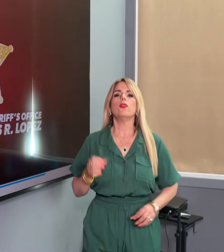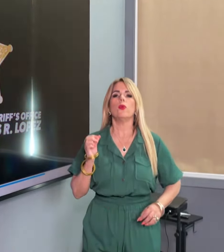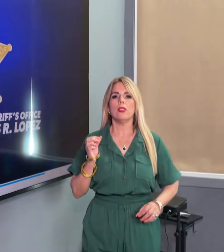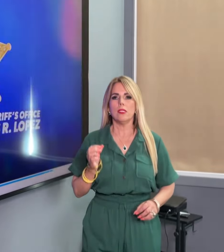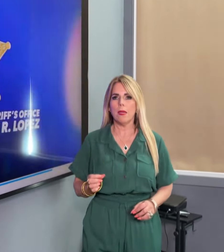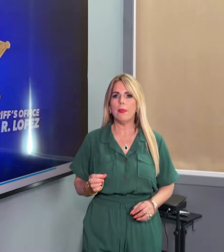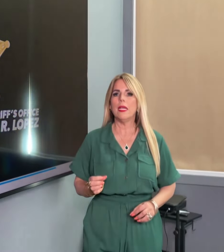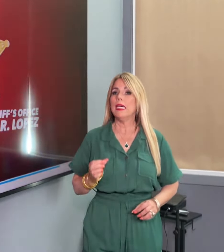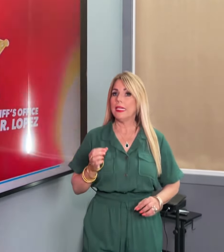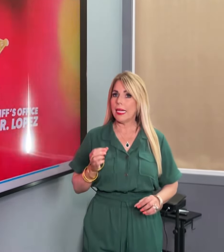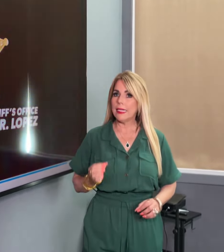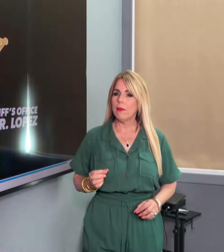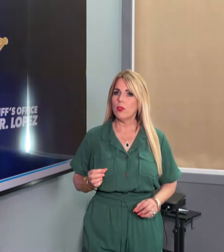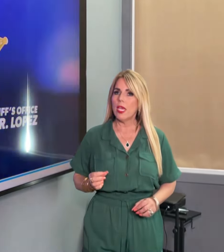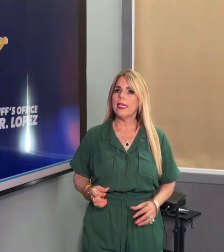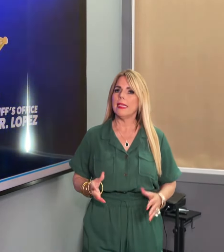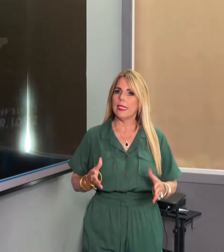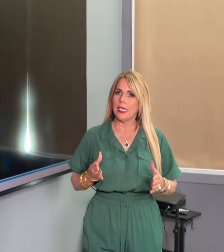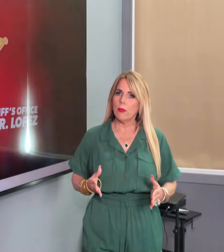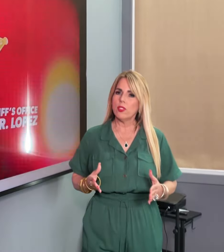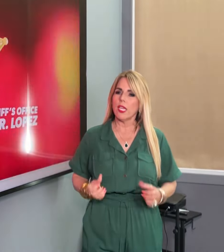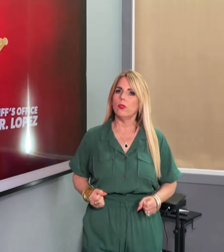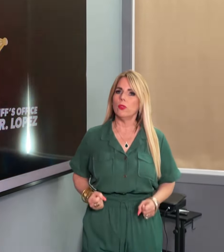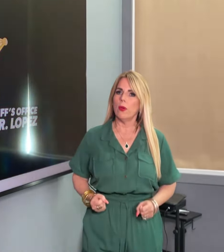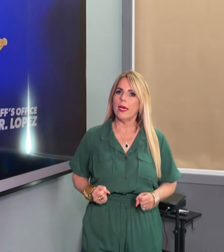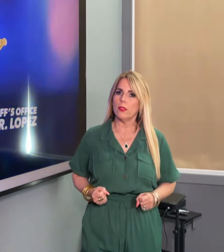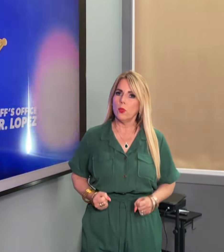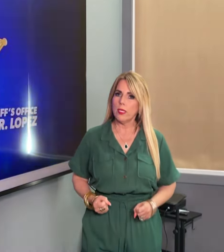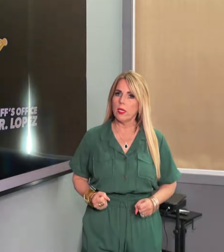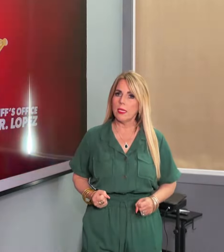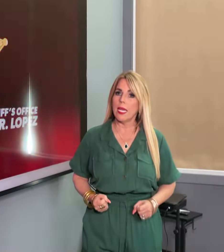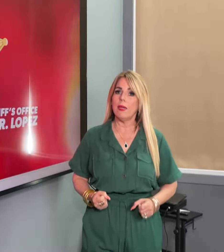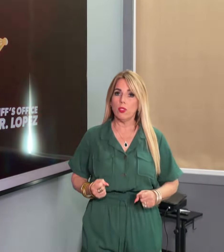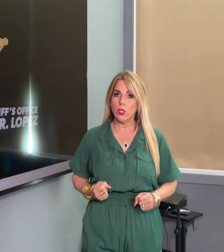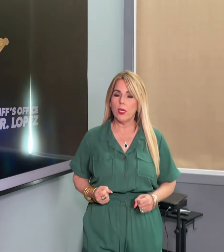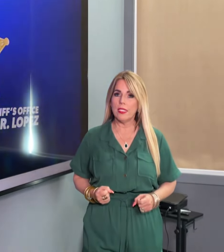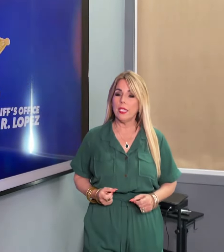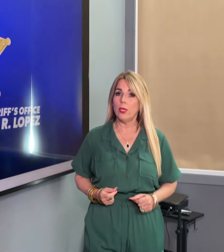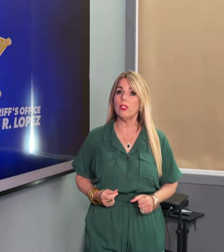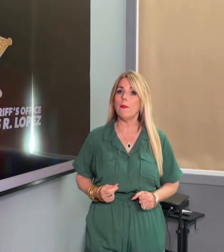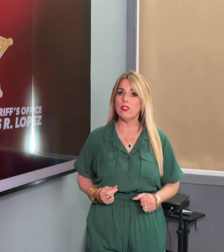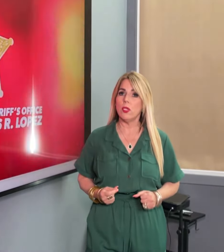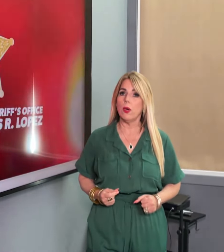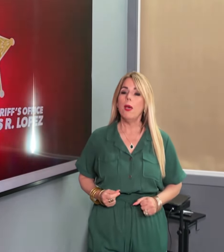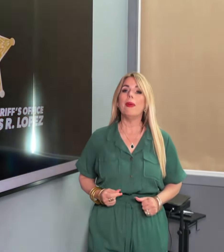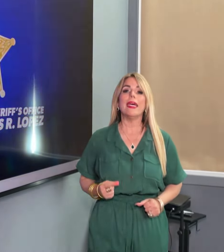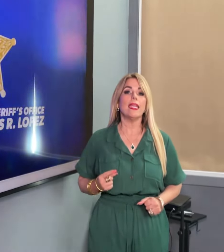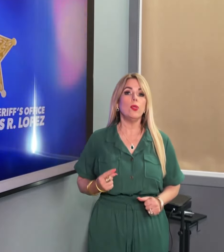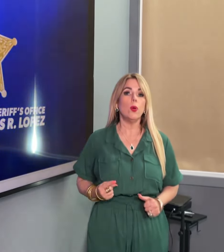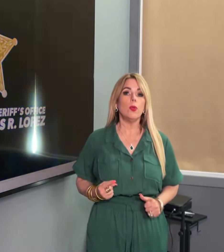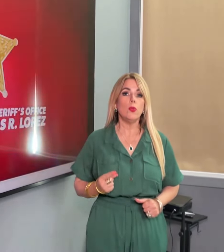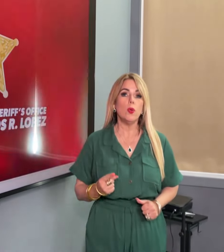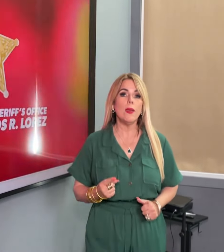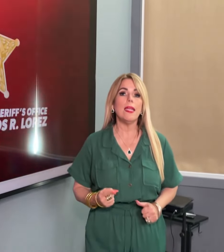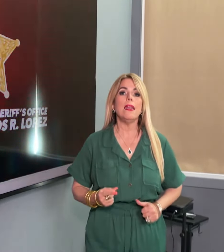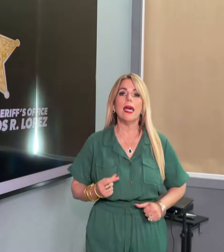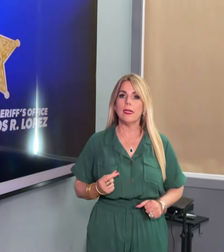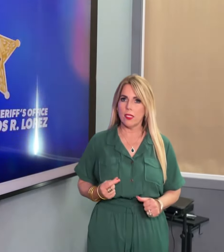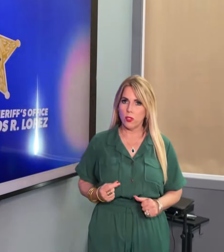casos donde siempre recalcamos que tenemos que controlar nuestras emociones y nuestra pasión para que no